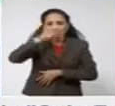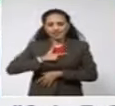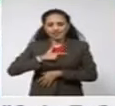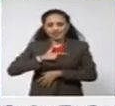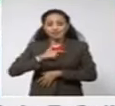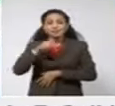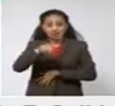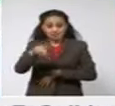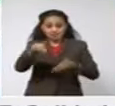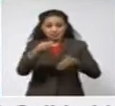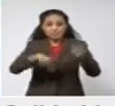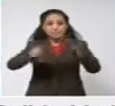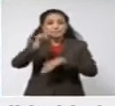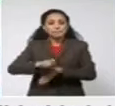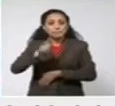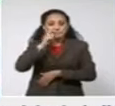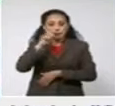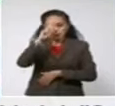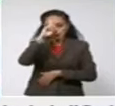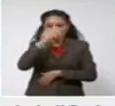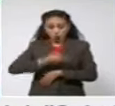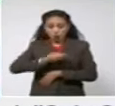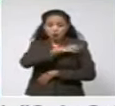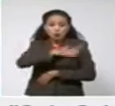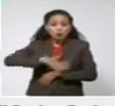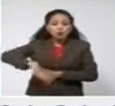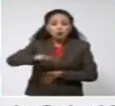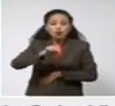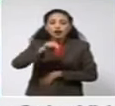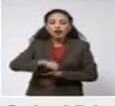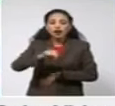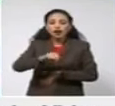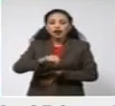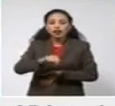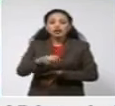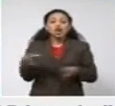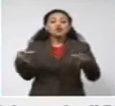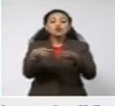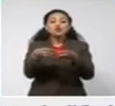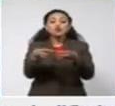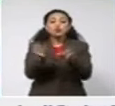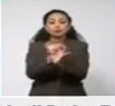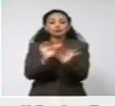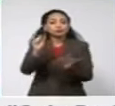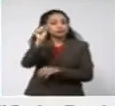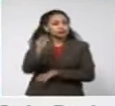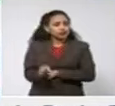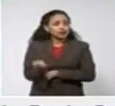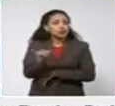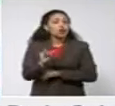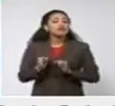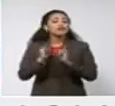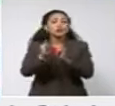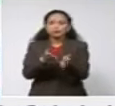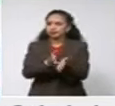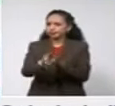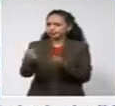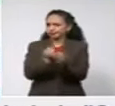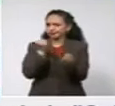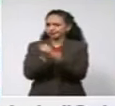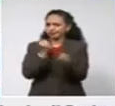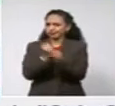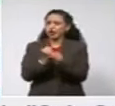Salud Pública, José Ángel Portal Miranda, al frente de un equipo de especialistas, quien aseguró que se sigue trabajando duro en esa